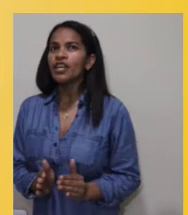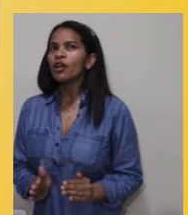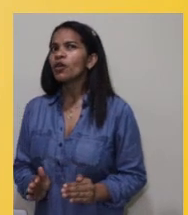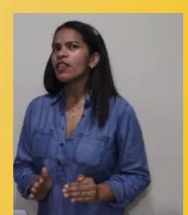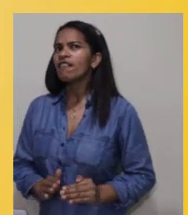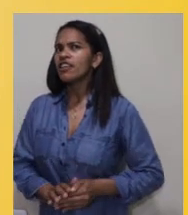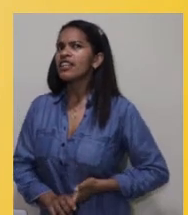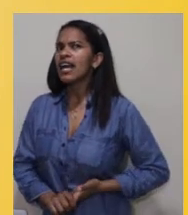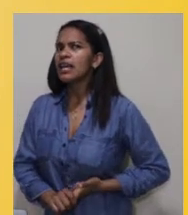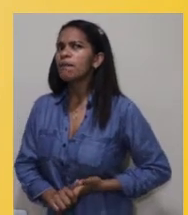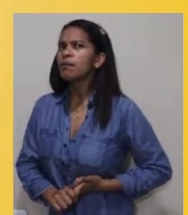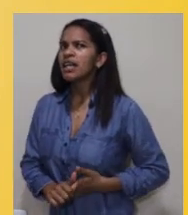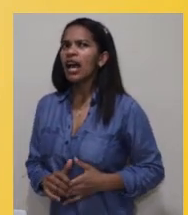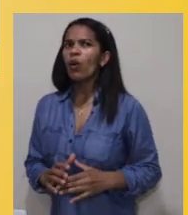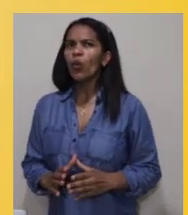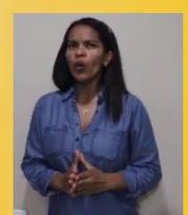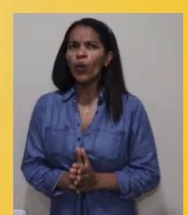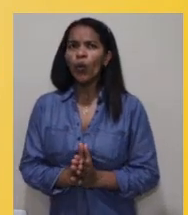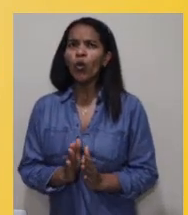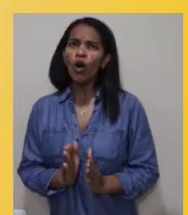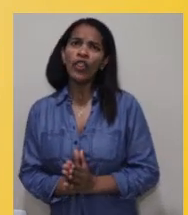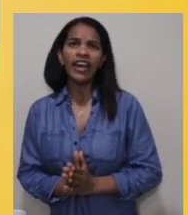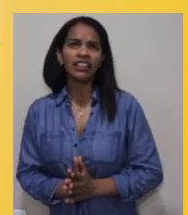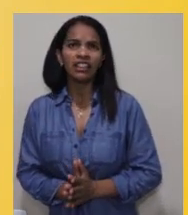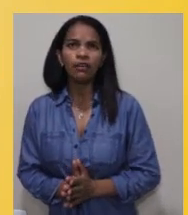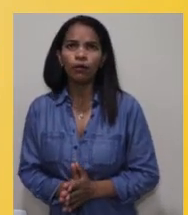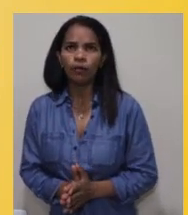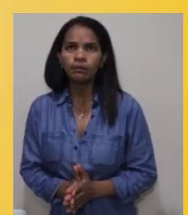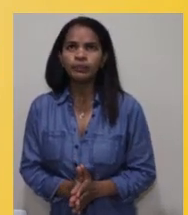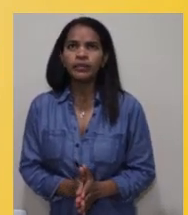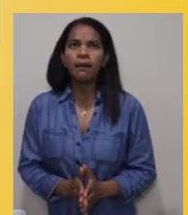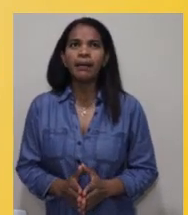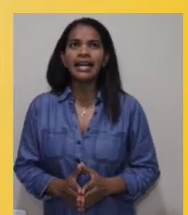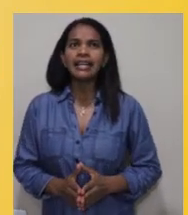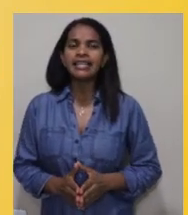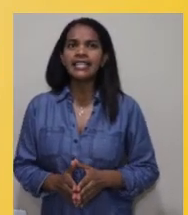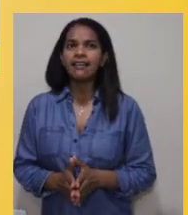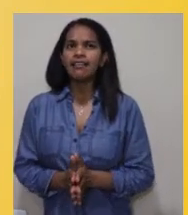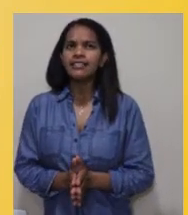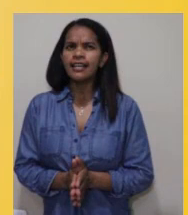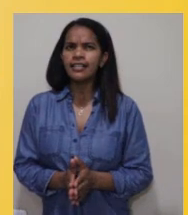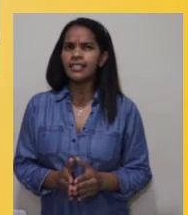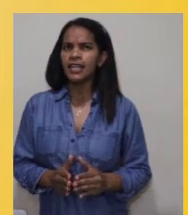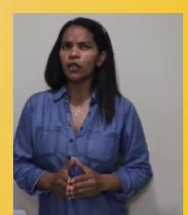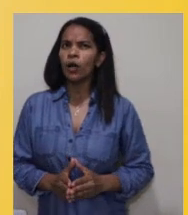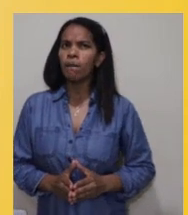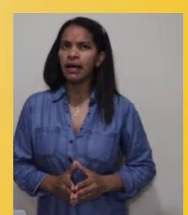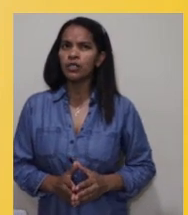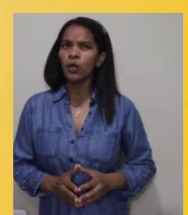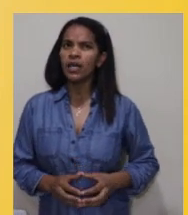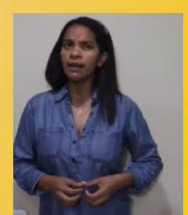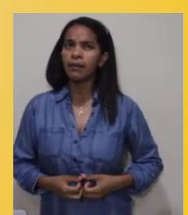El proyecto de vida implica un objetivo para el que se deben seguir